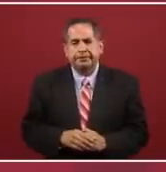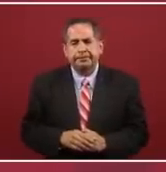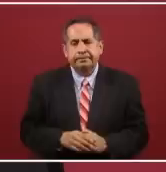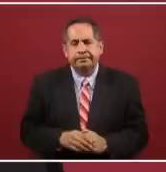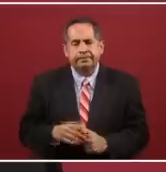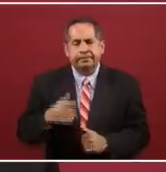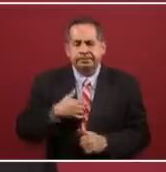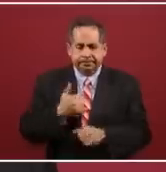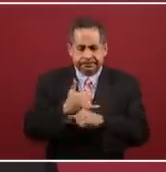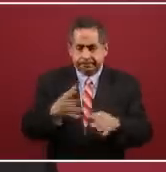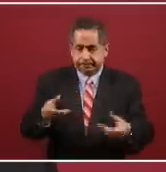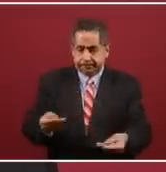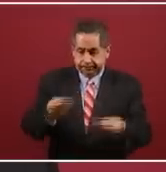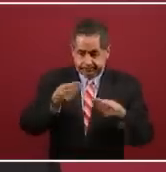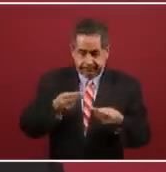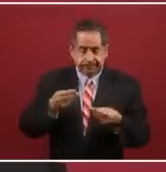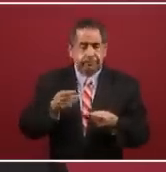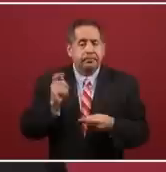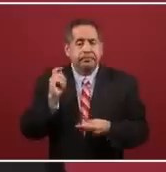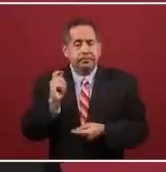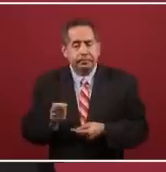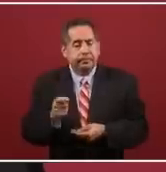Tengo el informe que ya